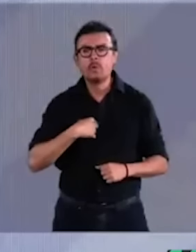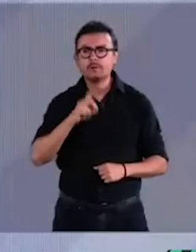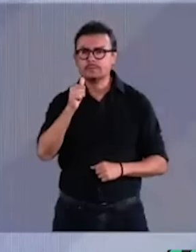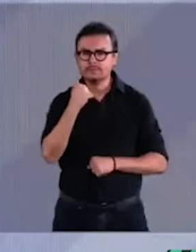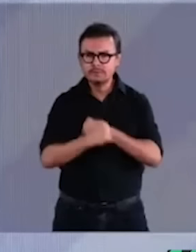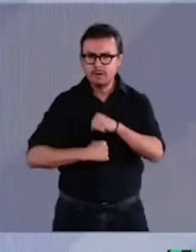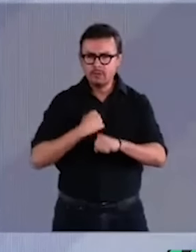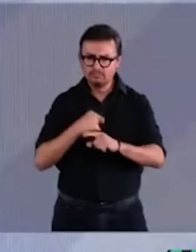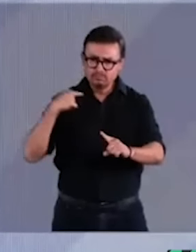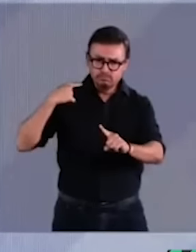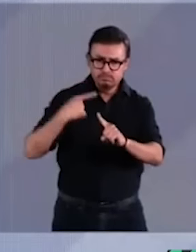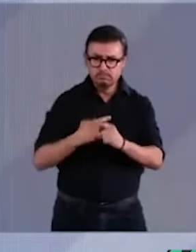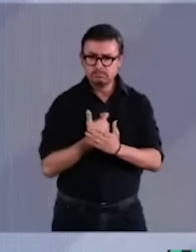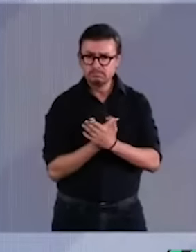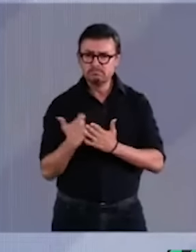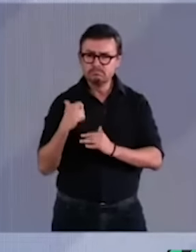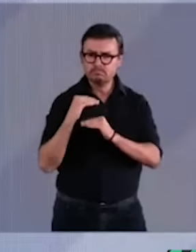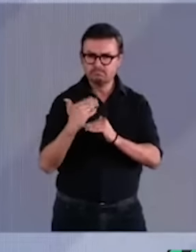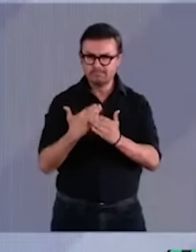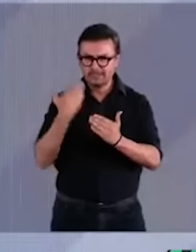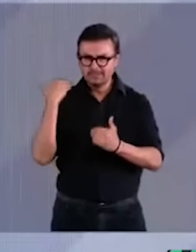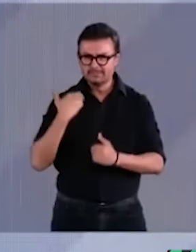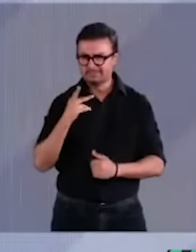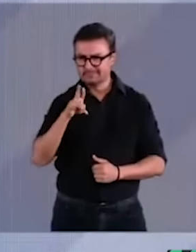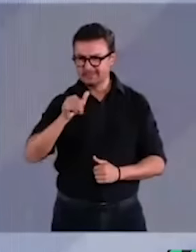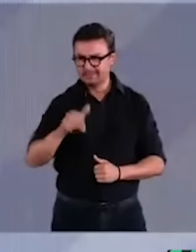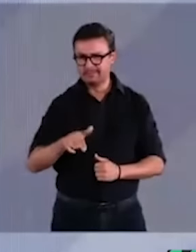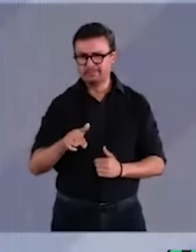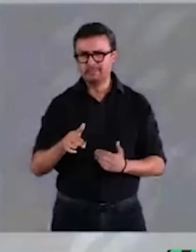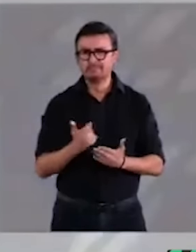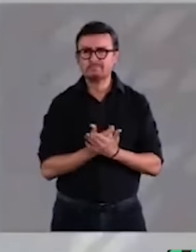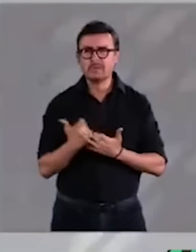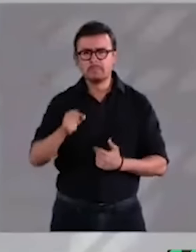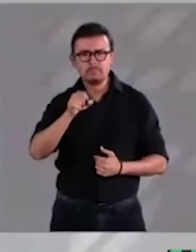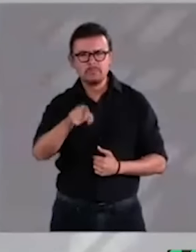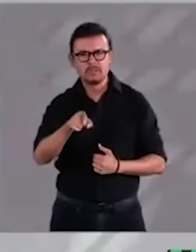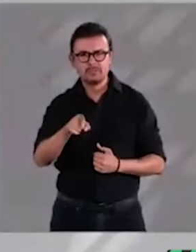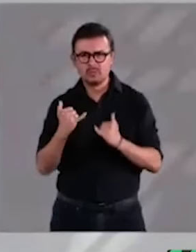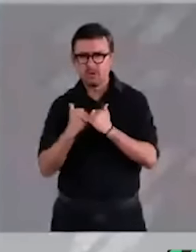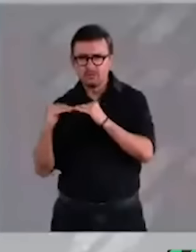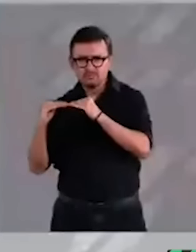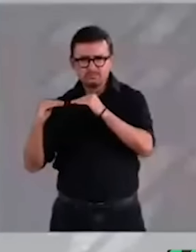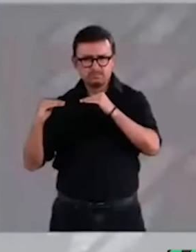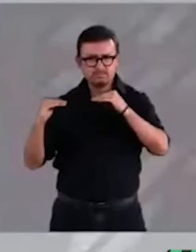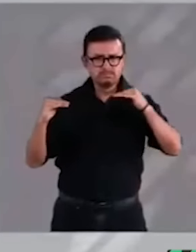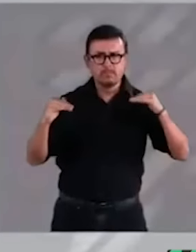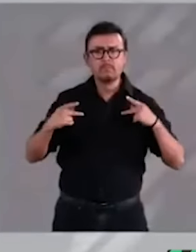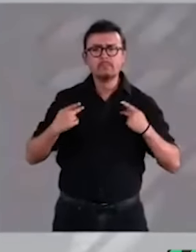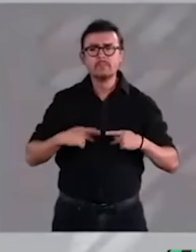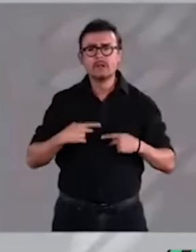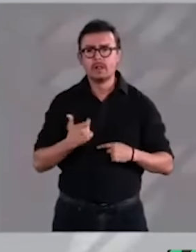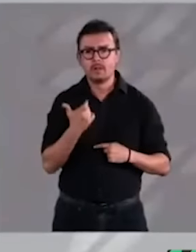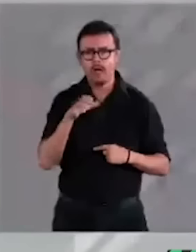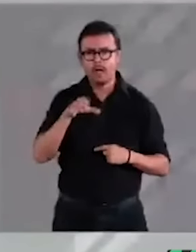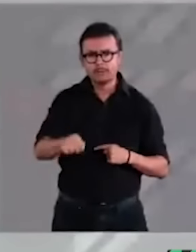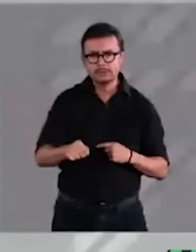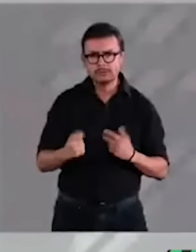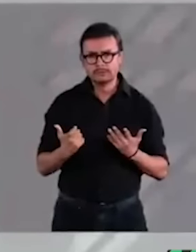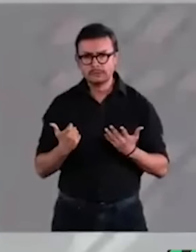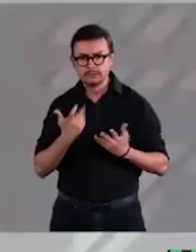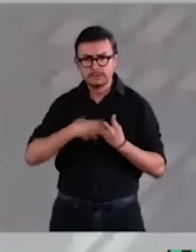salario mínimo del PRIAN lo mantuvo estable. Cada vez alcanzaba para menos para las familias